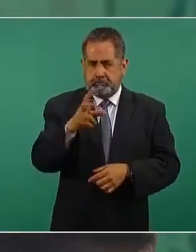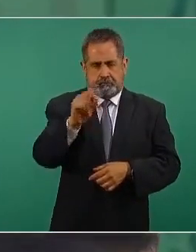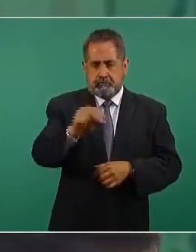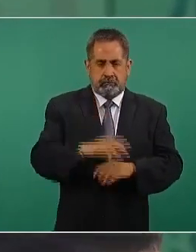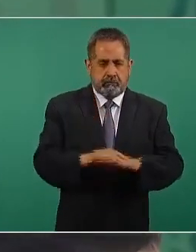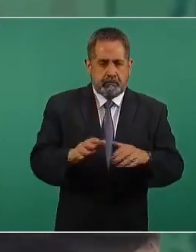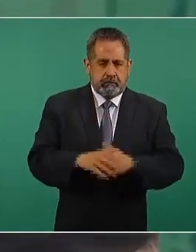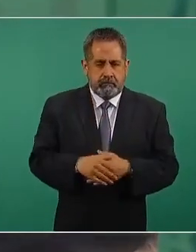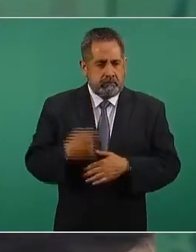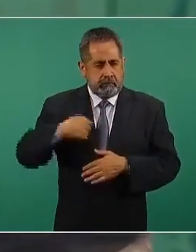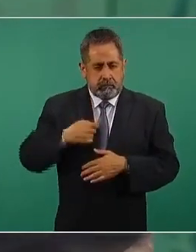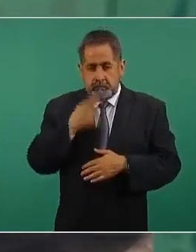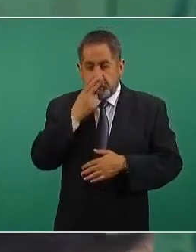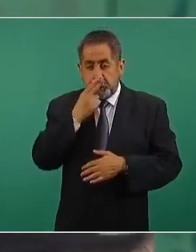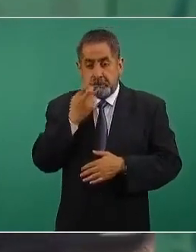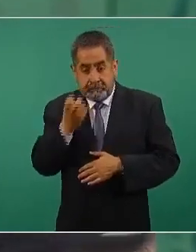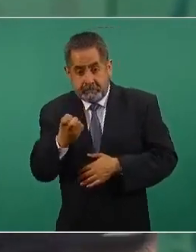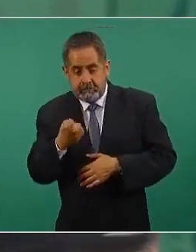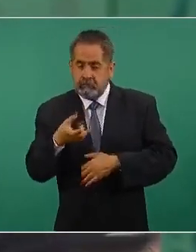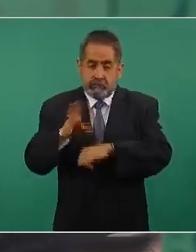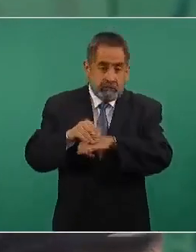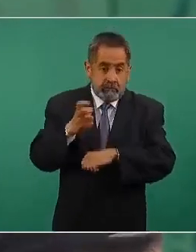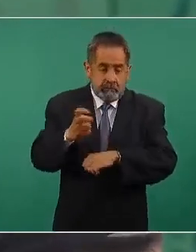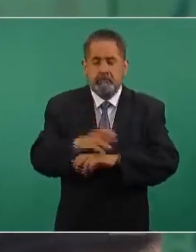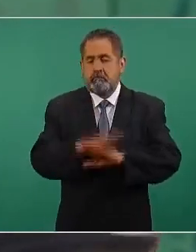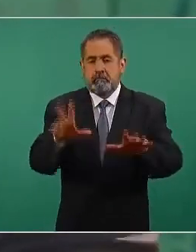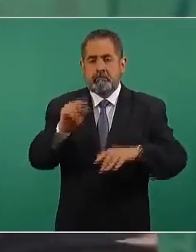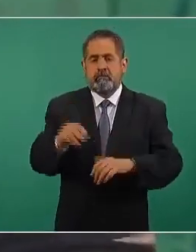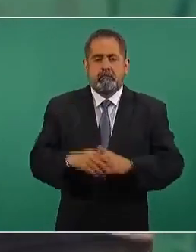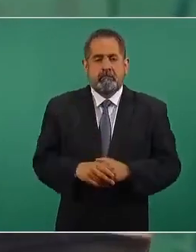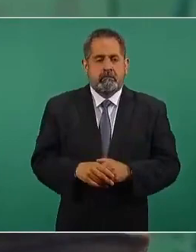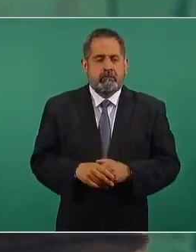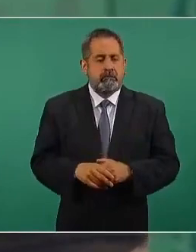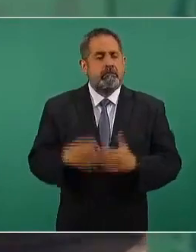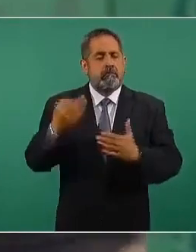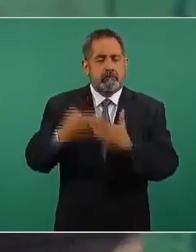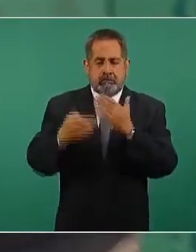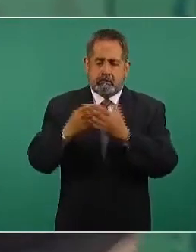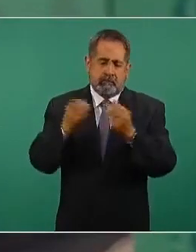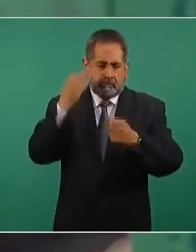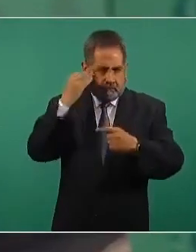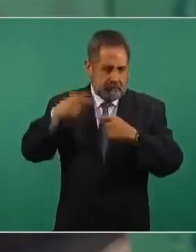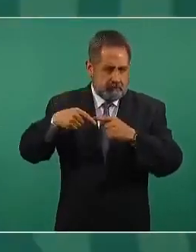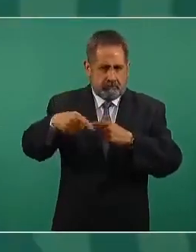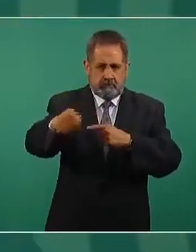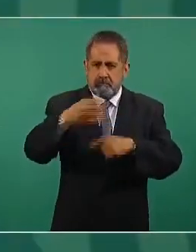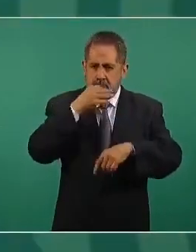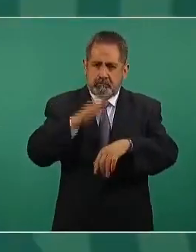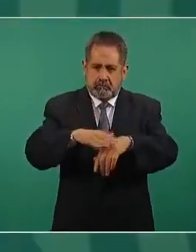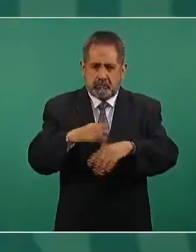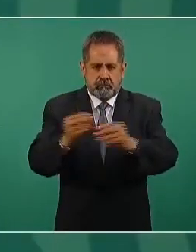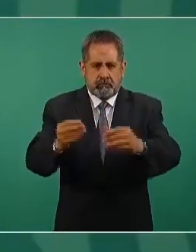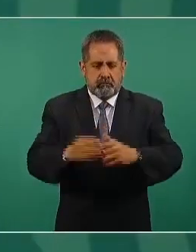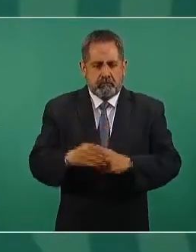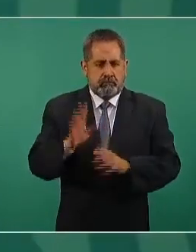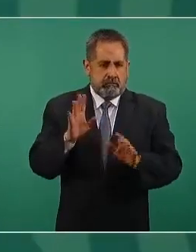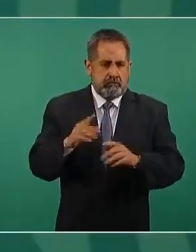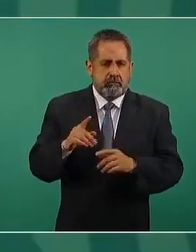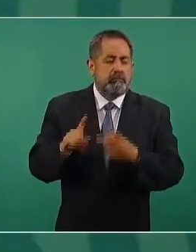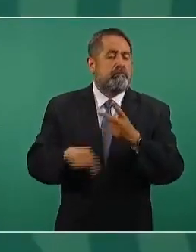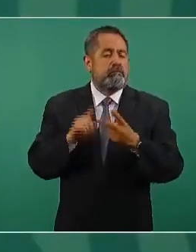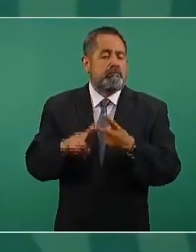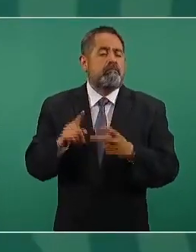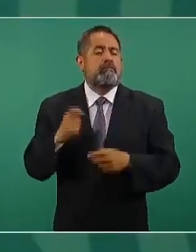¿Cómo vamos nosotros a permitir esas cosas? Entonces, falta mucho todavía, primero. Y